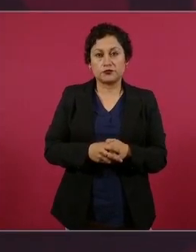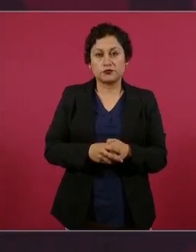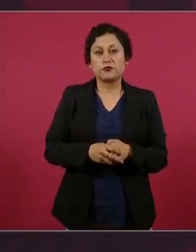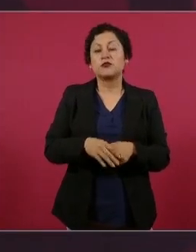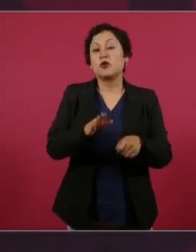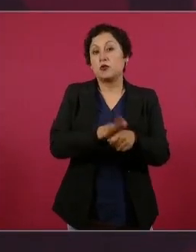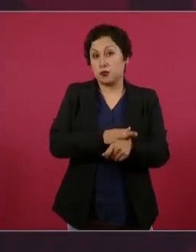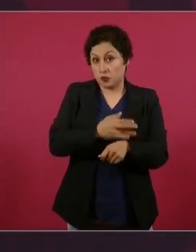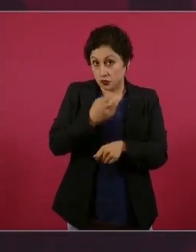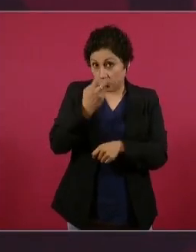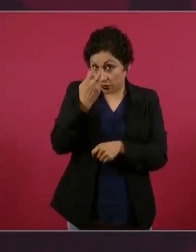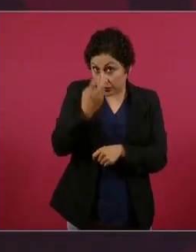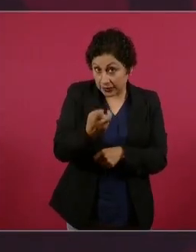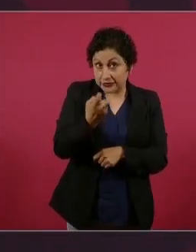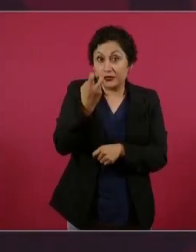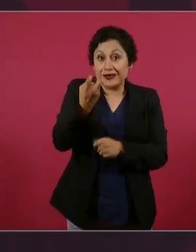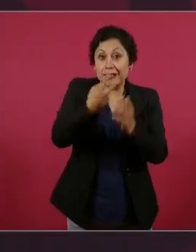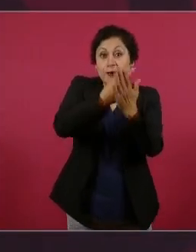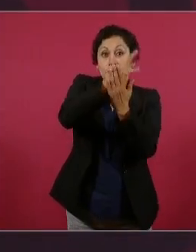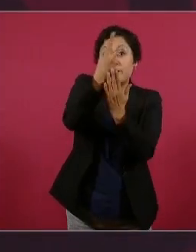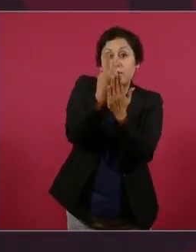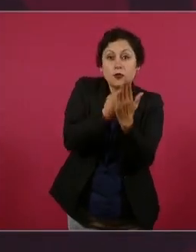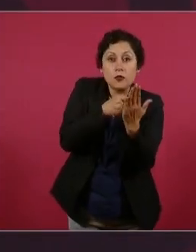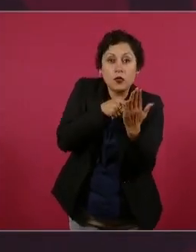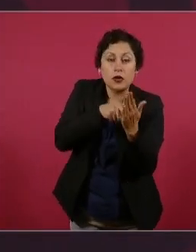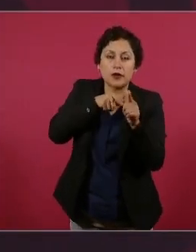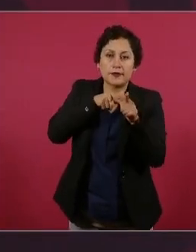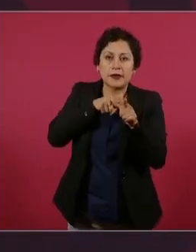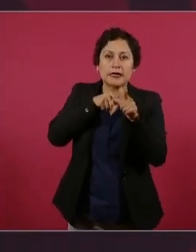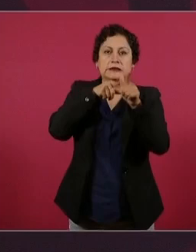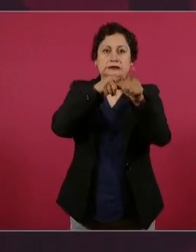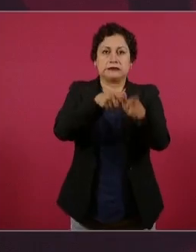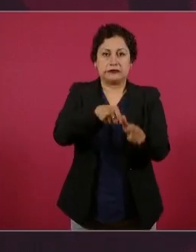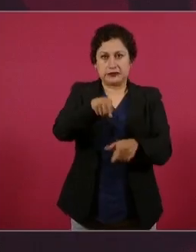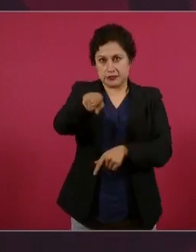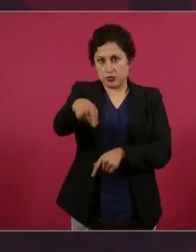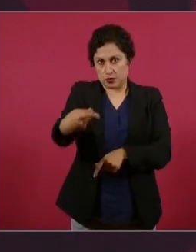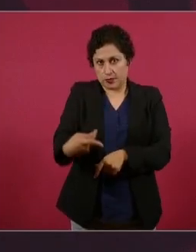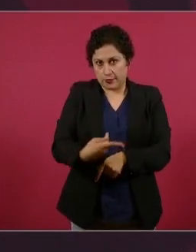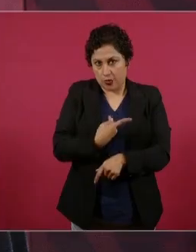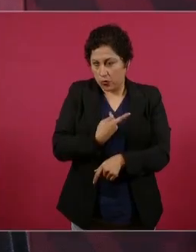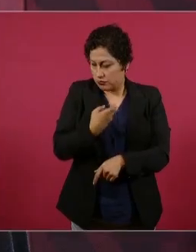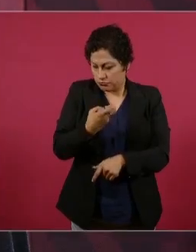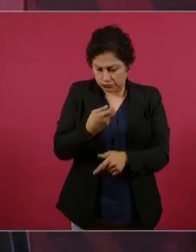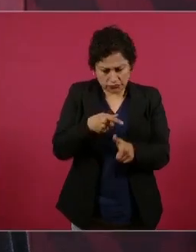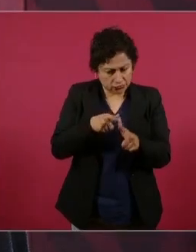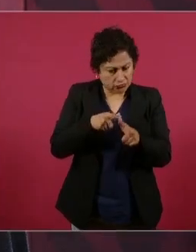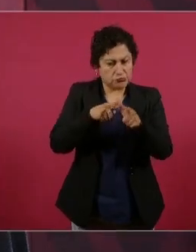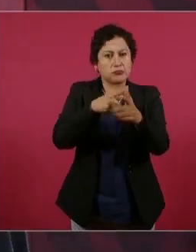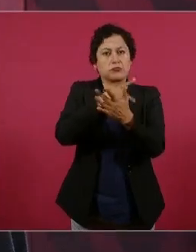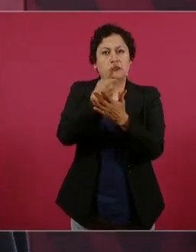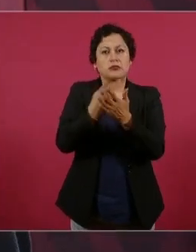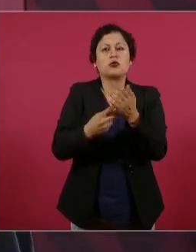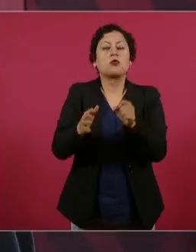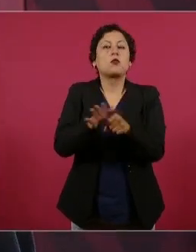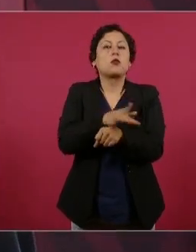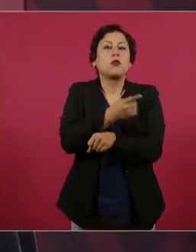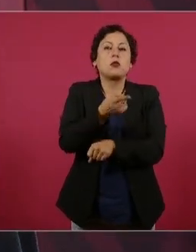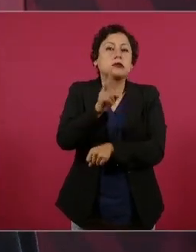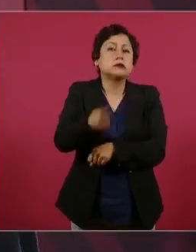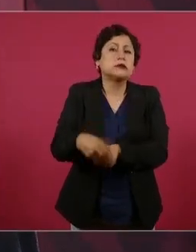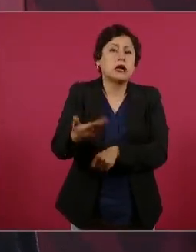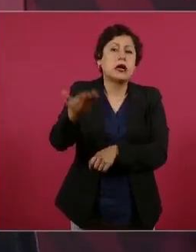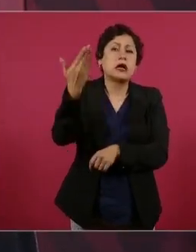va a continuar el programa para lo que tú estás sosteniendo, porque la Colosio empezó